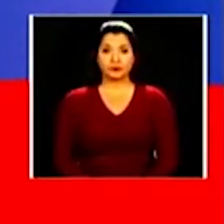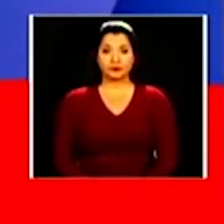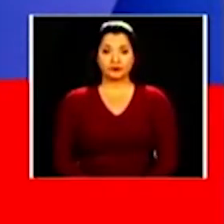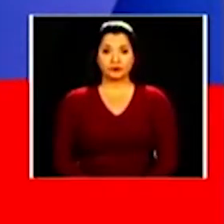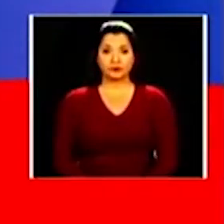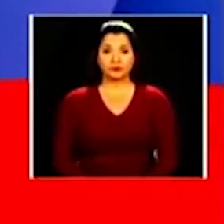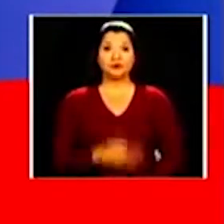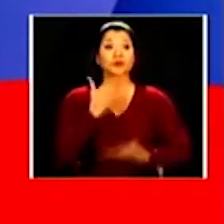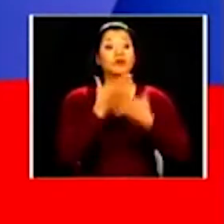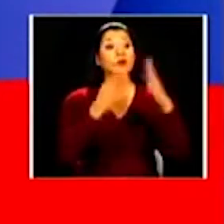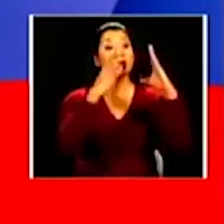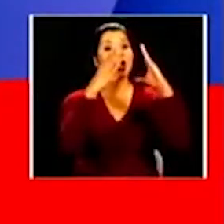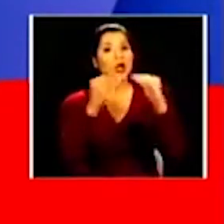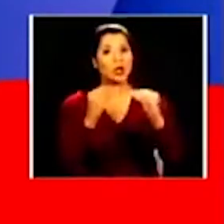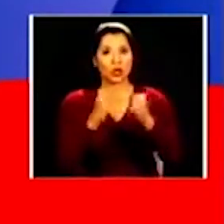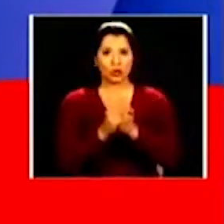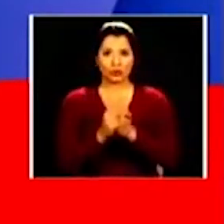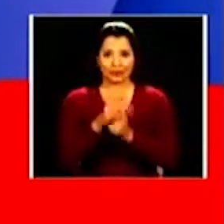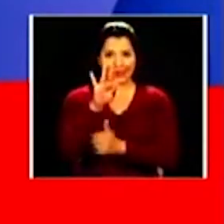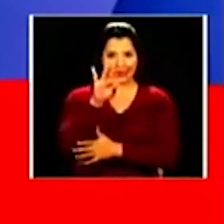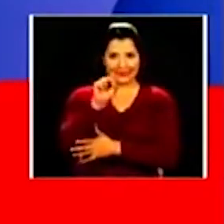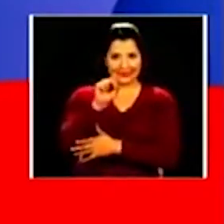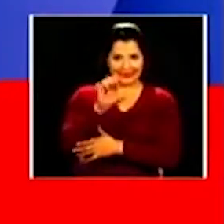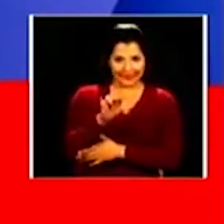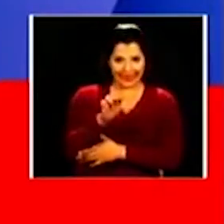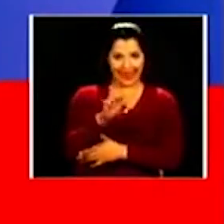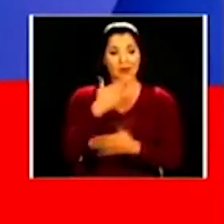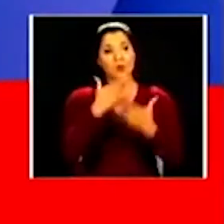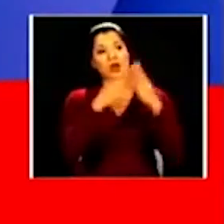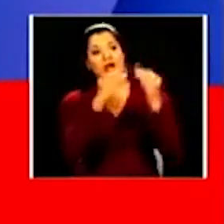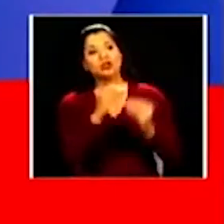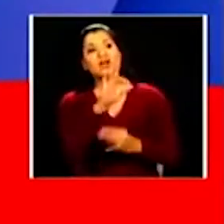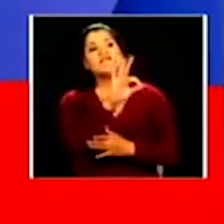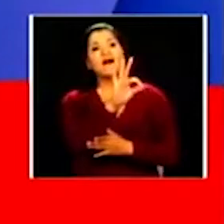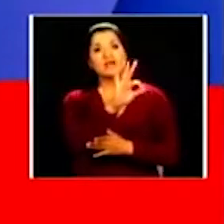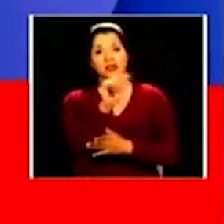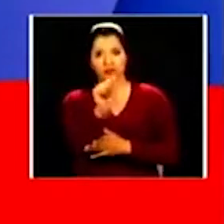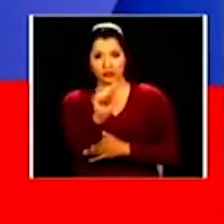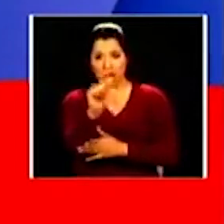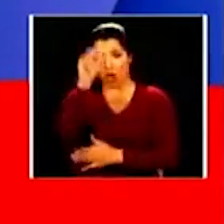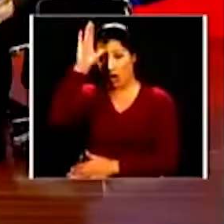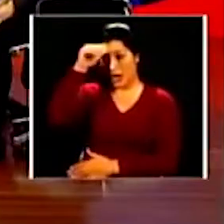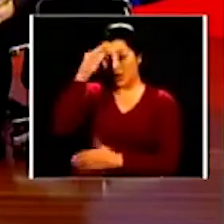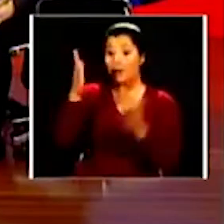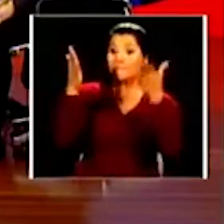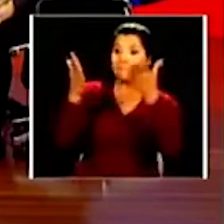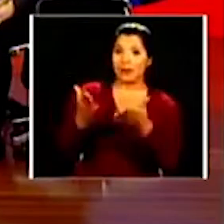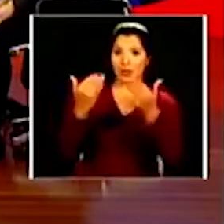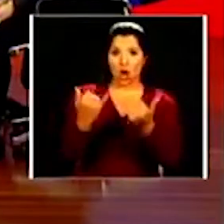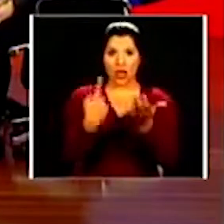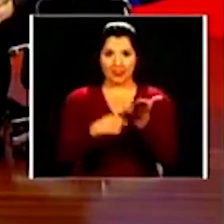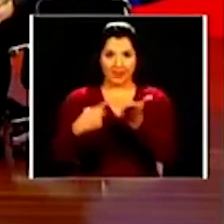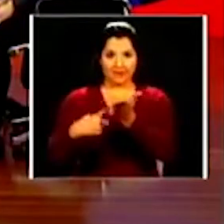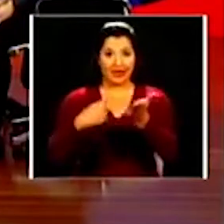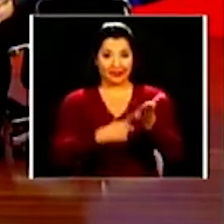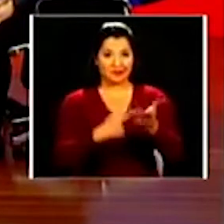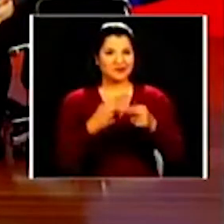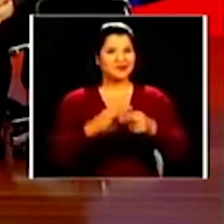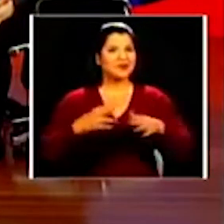Muy buenas noches al Tribunal Supremo de Elecciones, don Fabricio, don Carlos. Bienvenidos a este debate del cómo. En